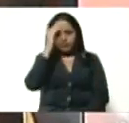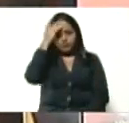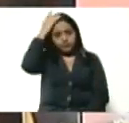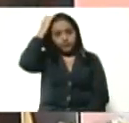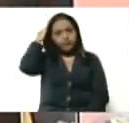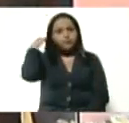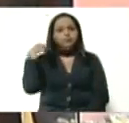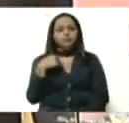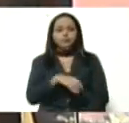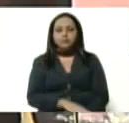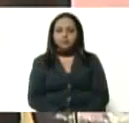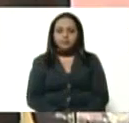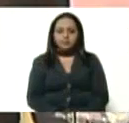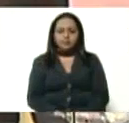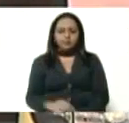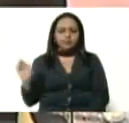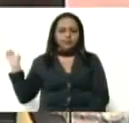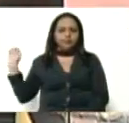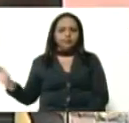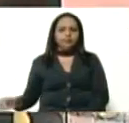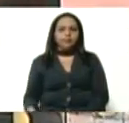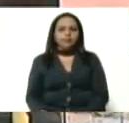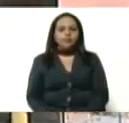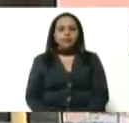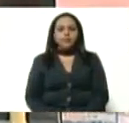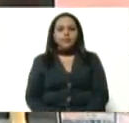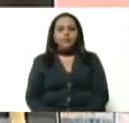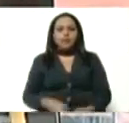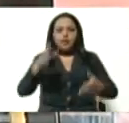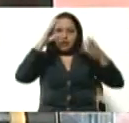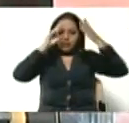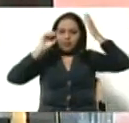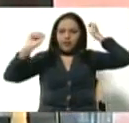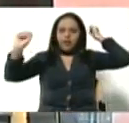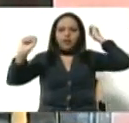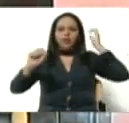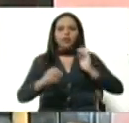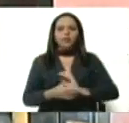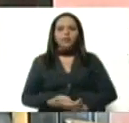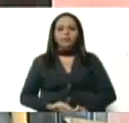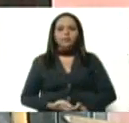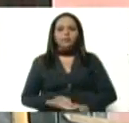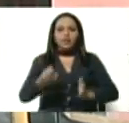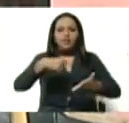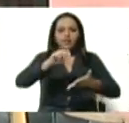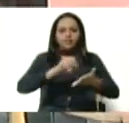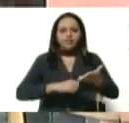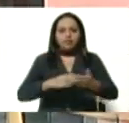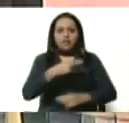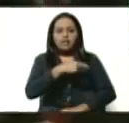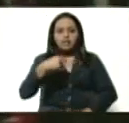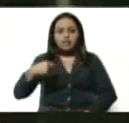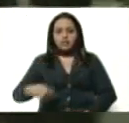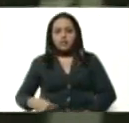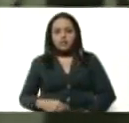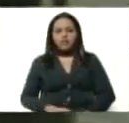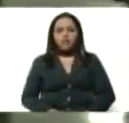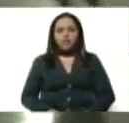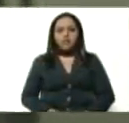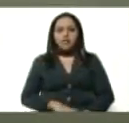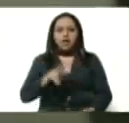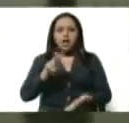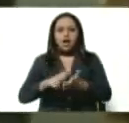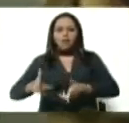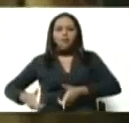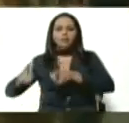Excelentísimo señor Li Baurón, embajador extraordinario y plenipotenciario de la República Popular China, acreditado ante el gobierno de la